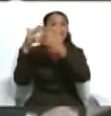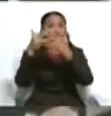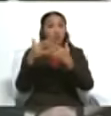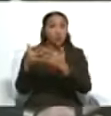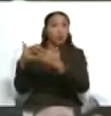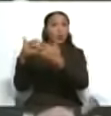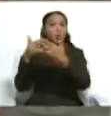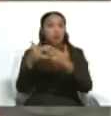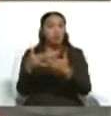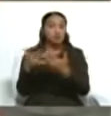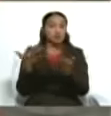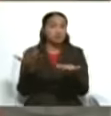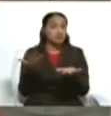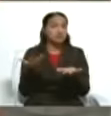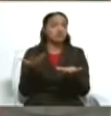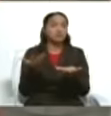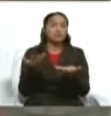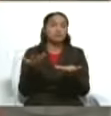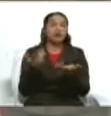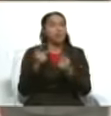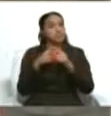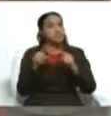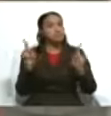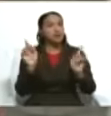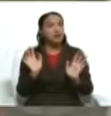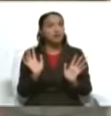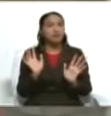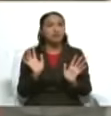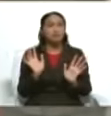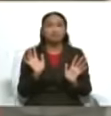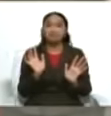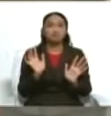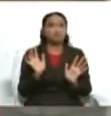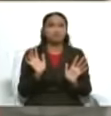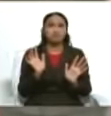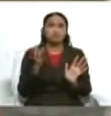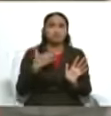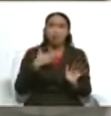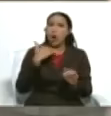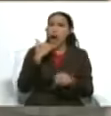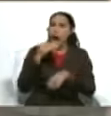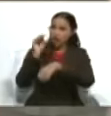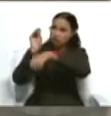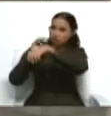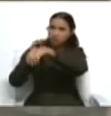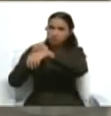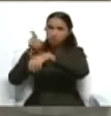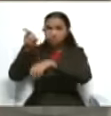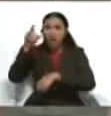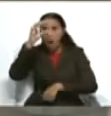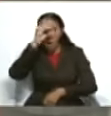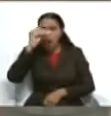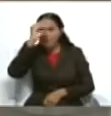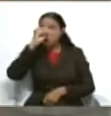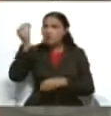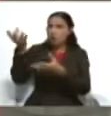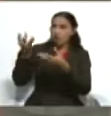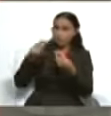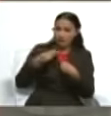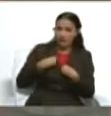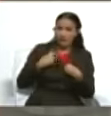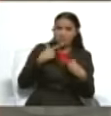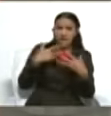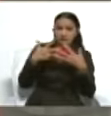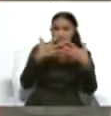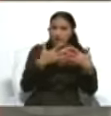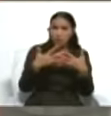para este contencioso, para este diferendo. Nadie ha invitado a los Estados Unidos a entrometerse en los asuntos que